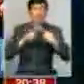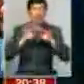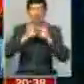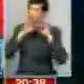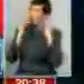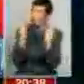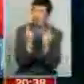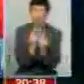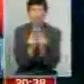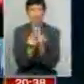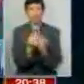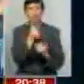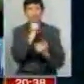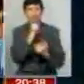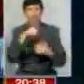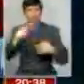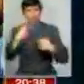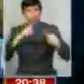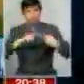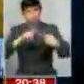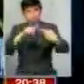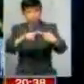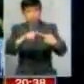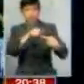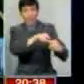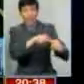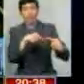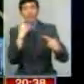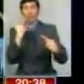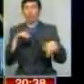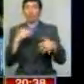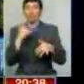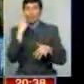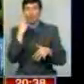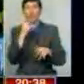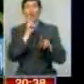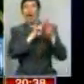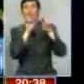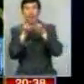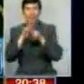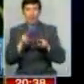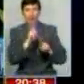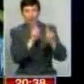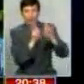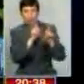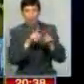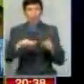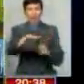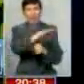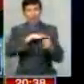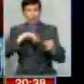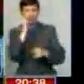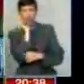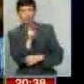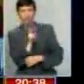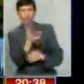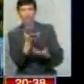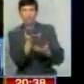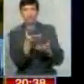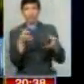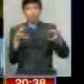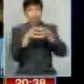riesgosos como los que vienen y seguir corrigiendo situaciones que tengan que ver con mejorar el funcionamiento